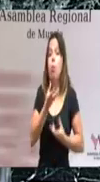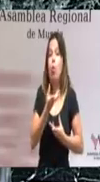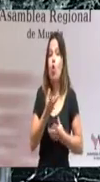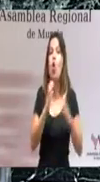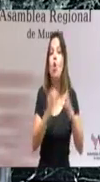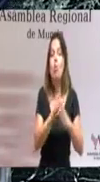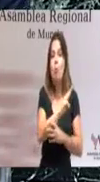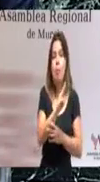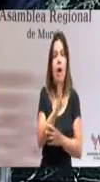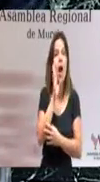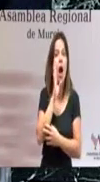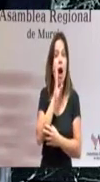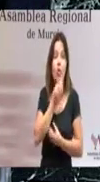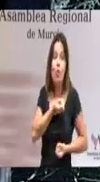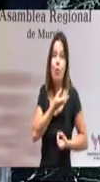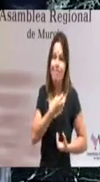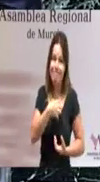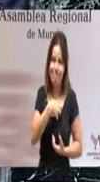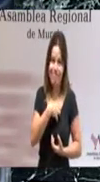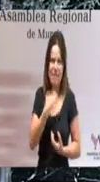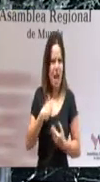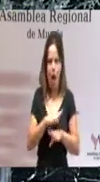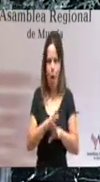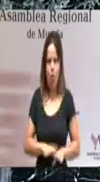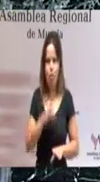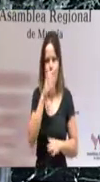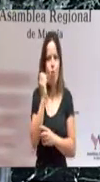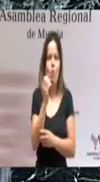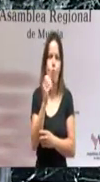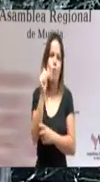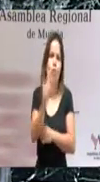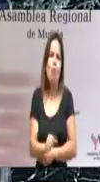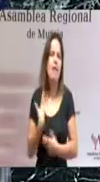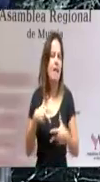Grupo Popular, que antes no la he podido tener, y ya termino con esta intervención.